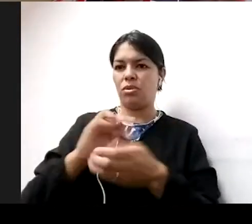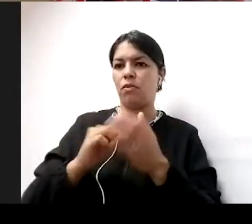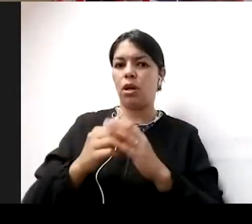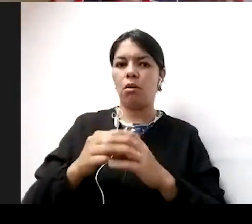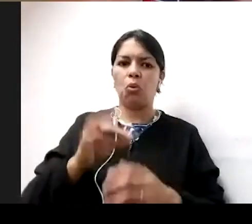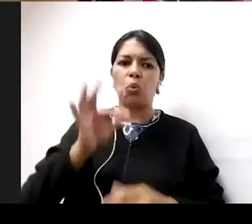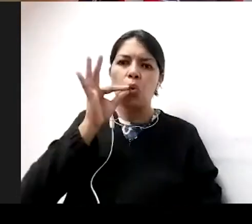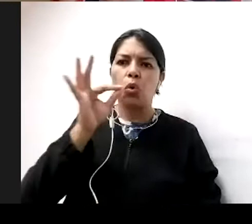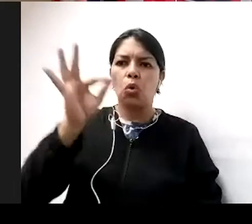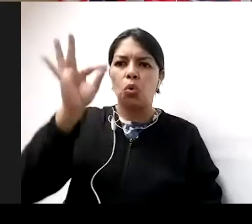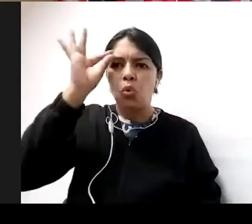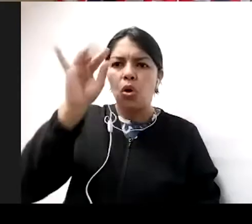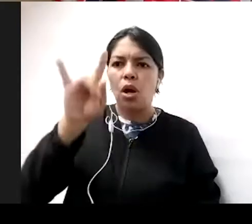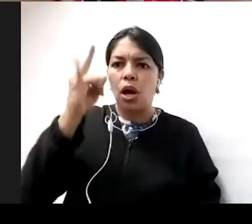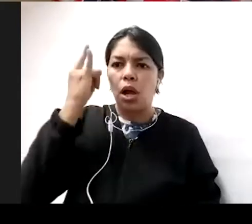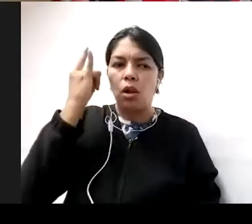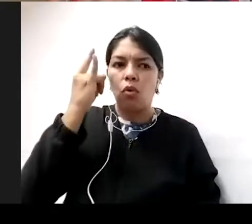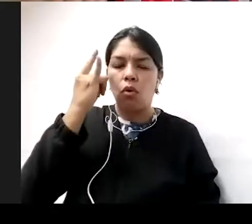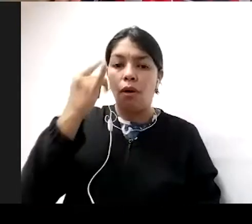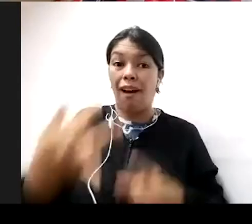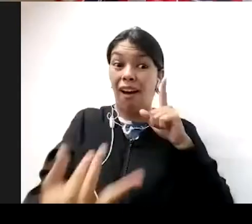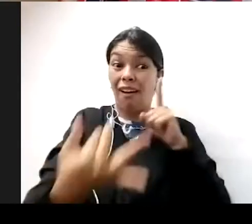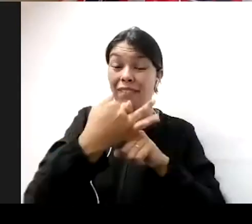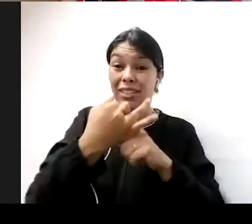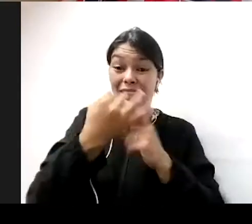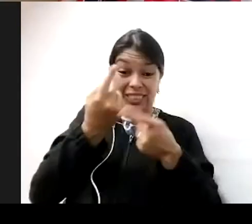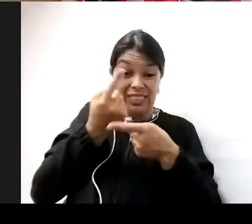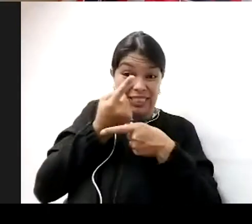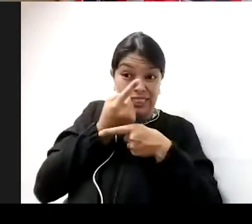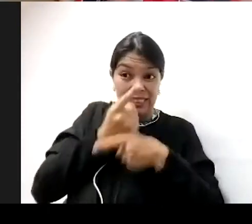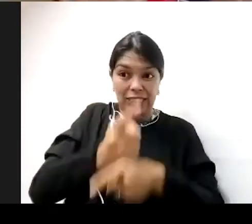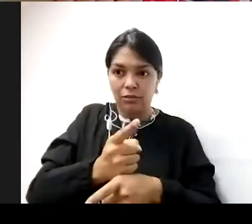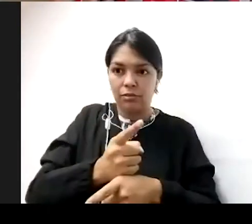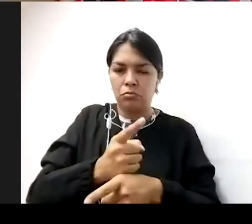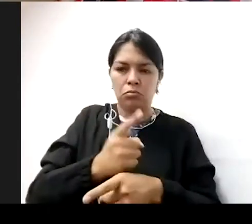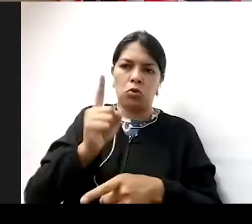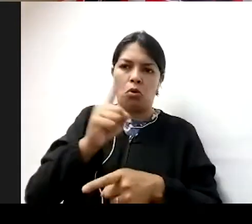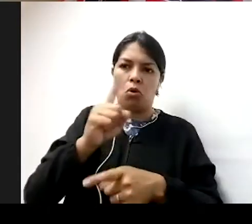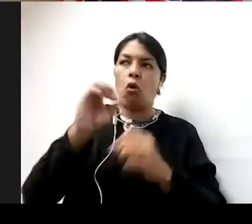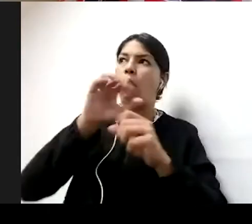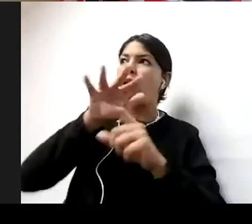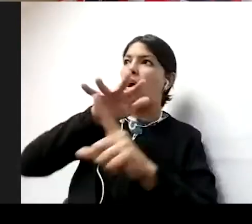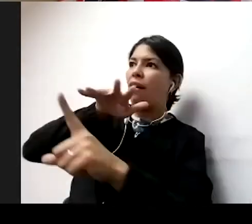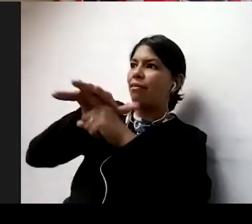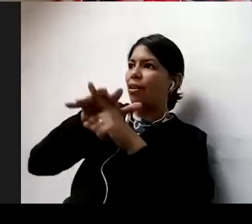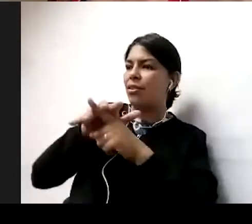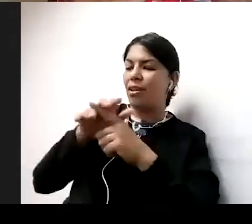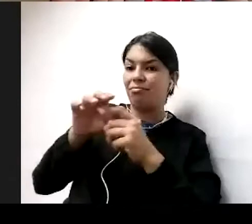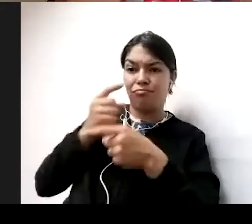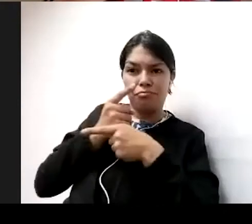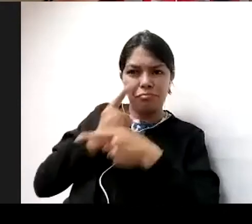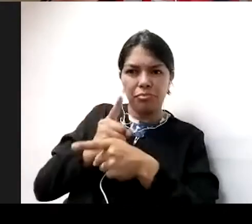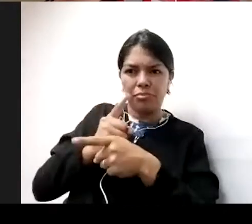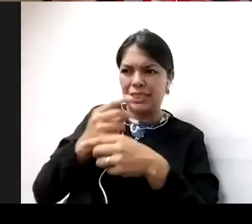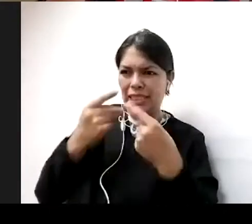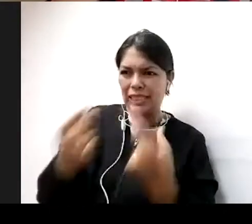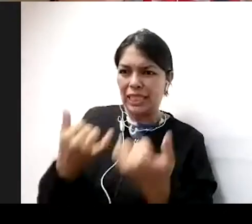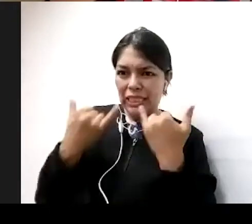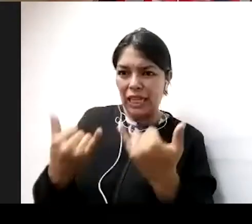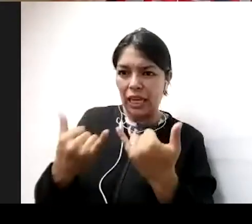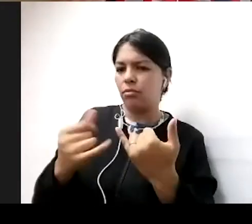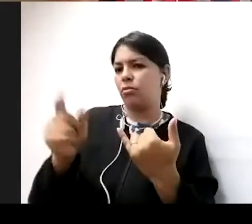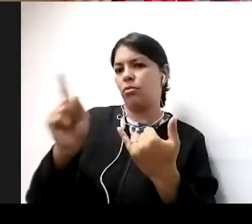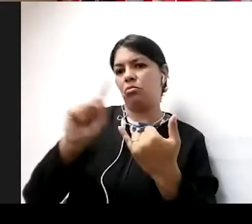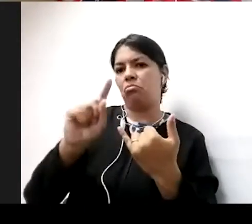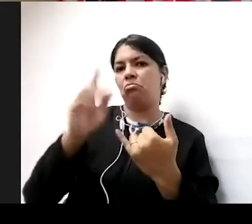el consumidor o para su entorno, ya sea por la cantidad por la que consume o la frecuencia con la que lo consume o por el propio estado